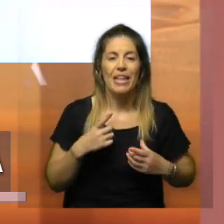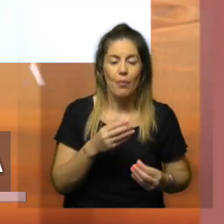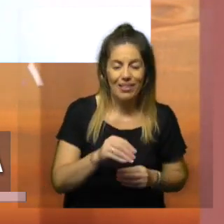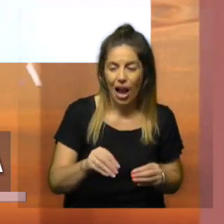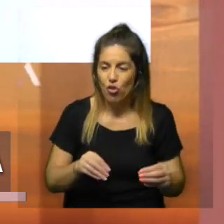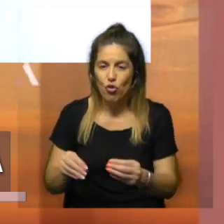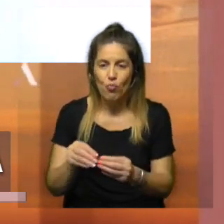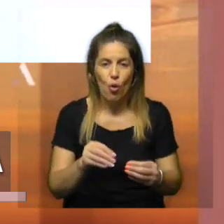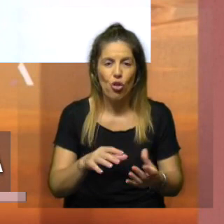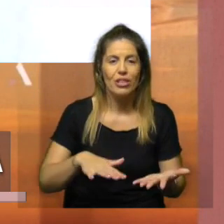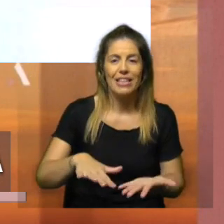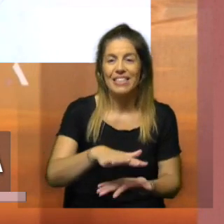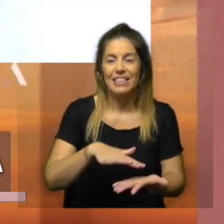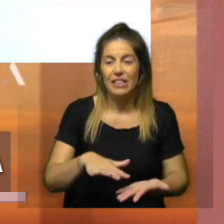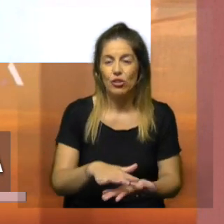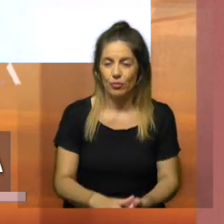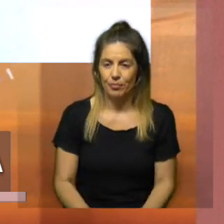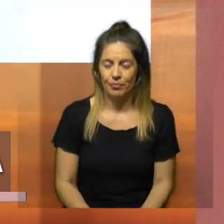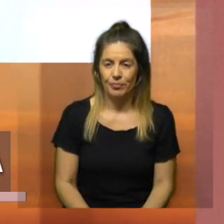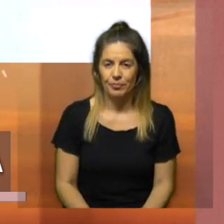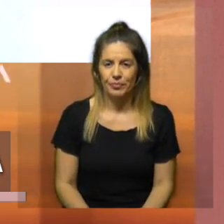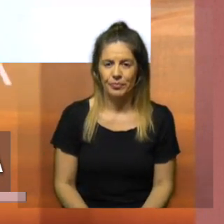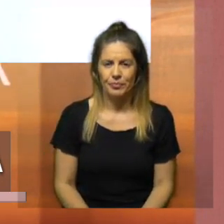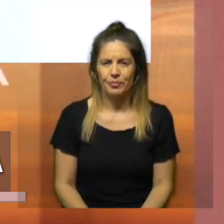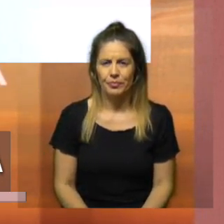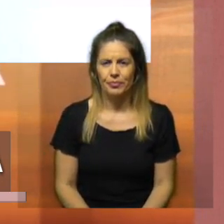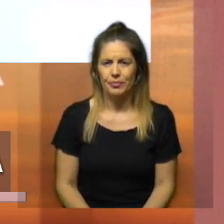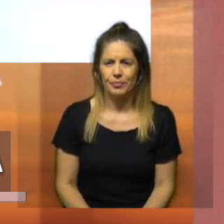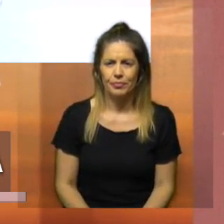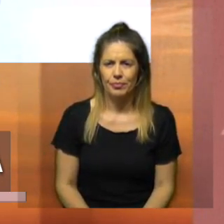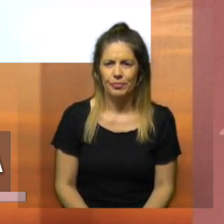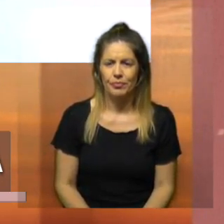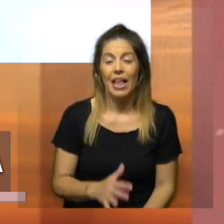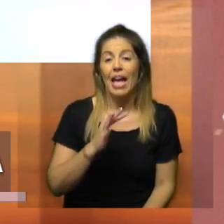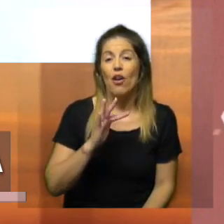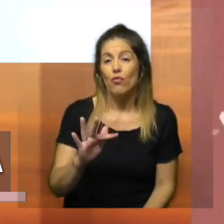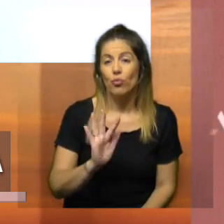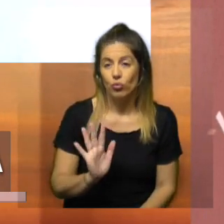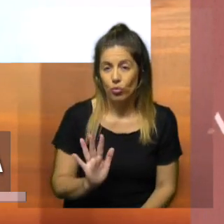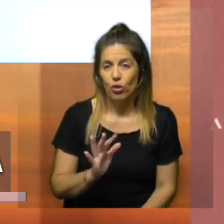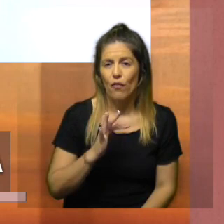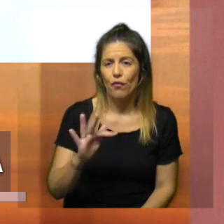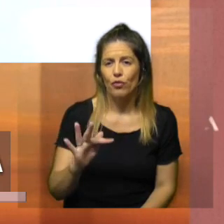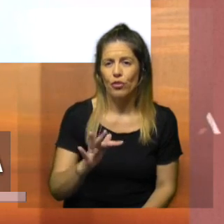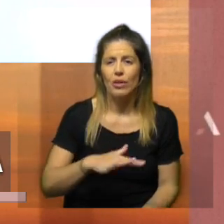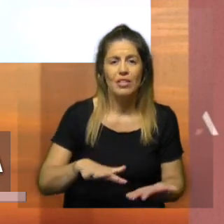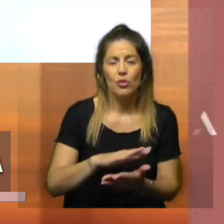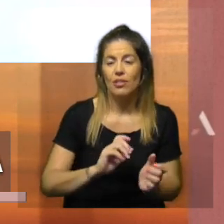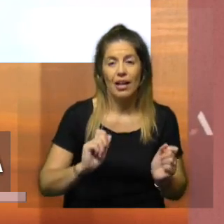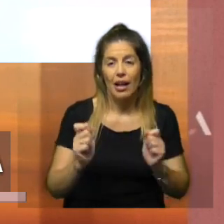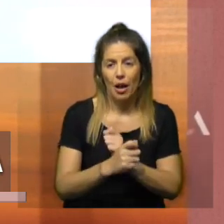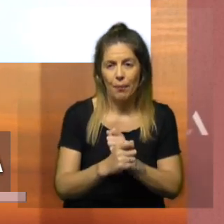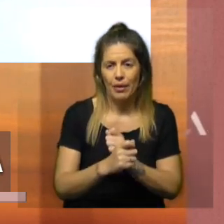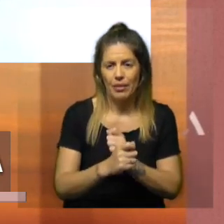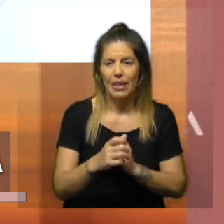reacomodos en este sentido? Bien, prever el futuro y prever el futuro de una situación tan cambiante y tan inestable como